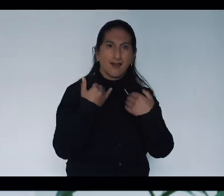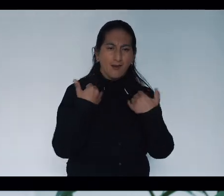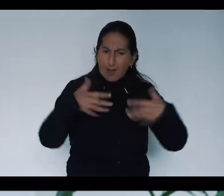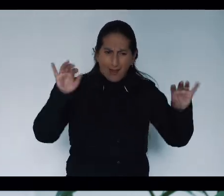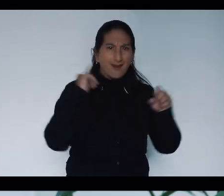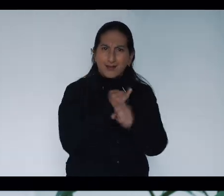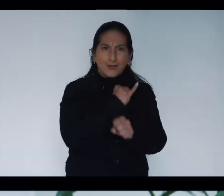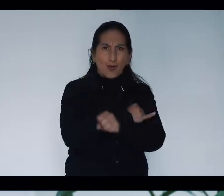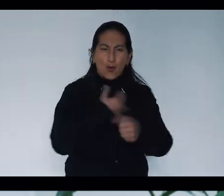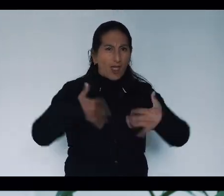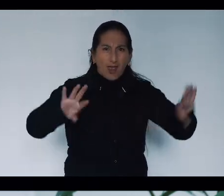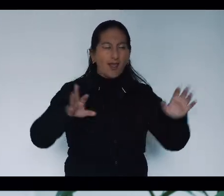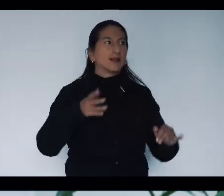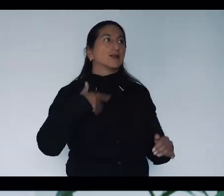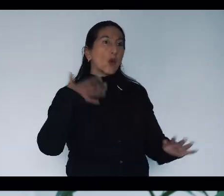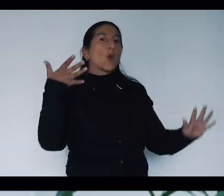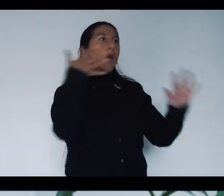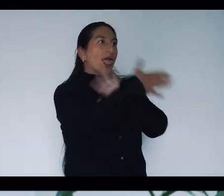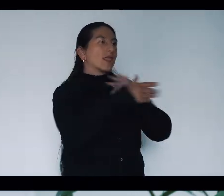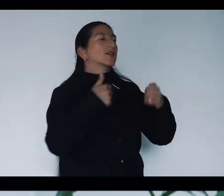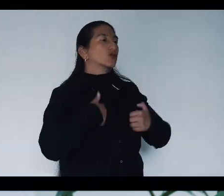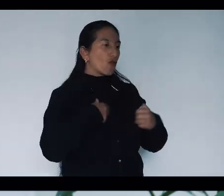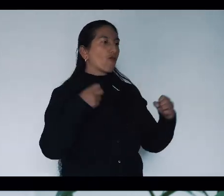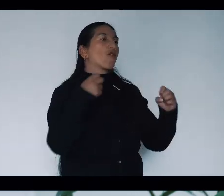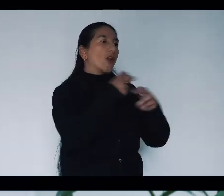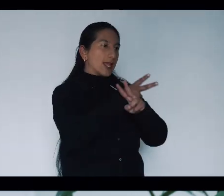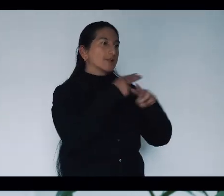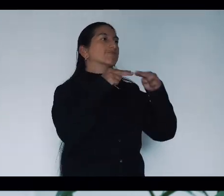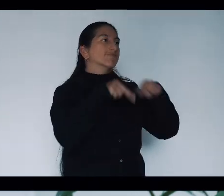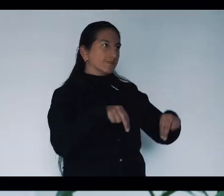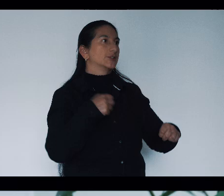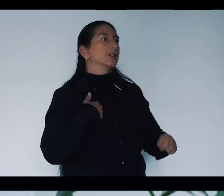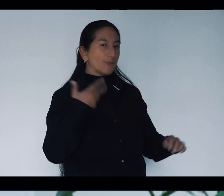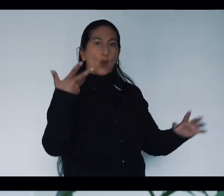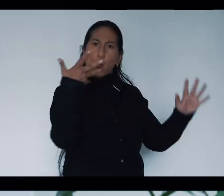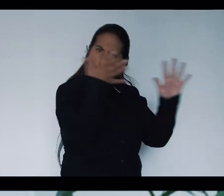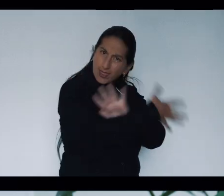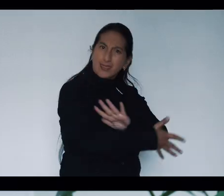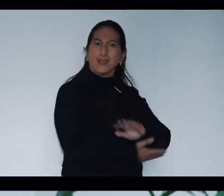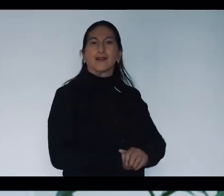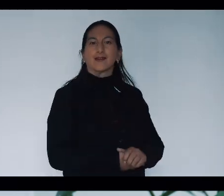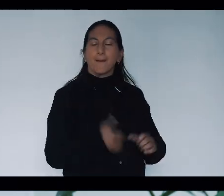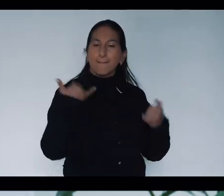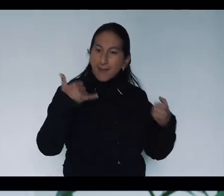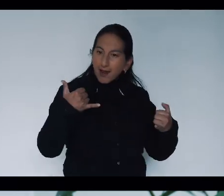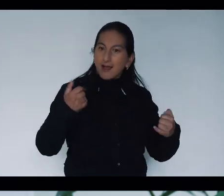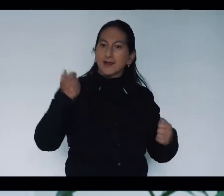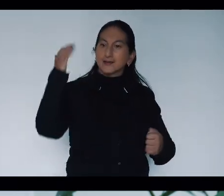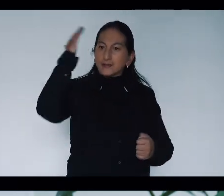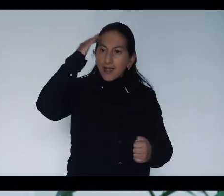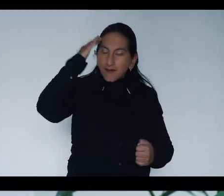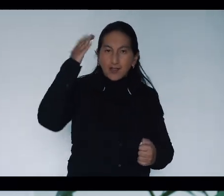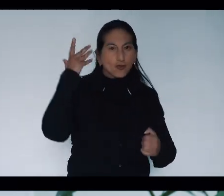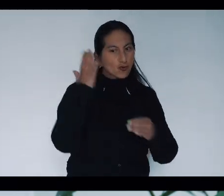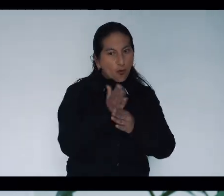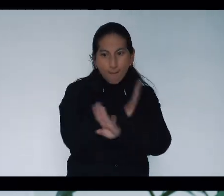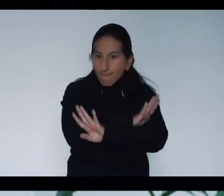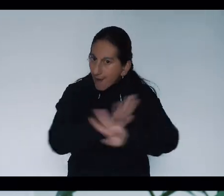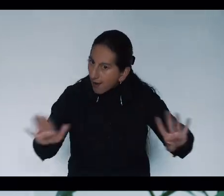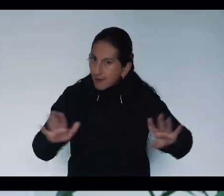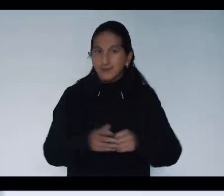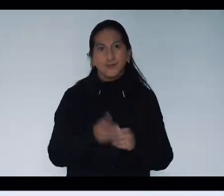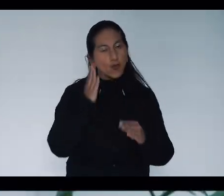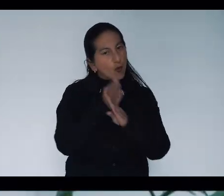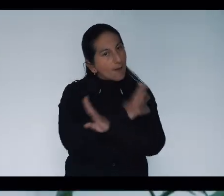cualquier institución que brinde este tipo de ciclo formativo, porque así nos empoderamos y podemos decir ya basta, ya